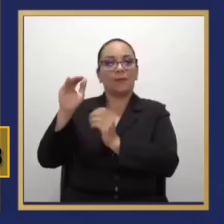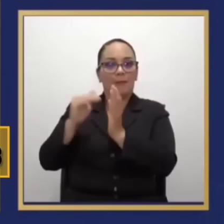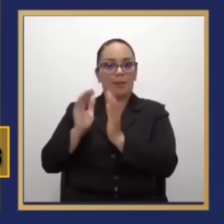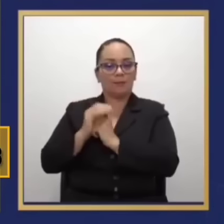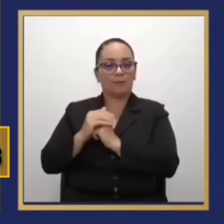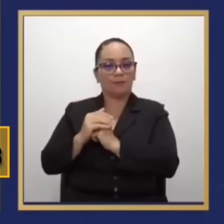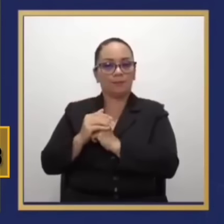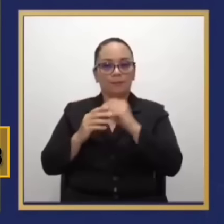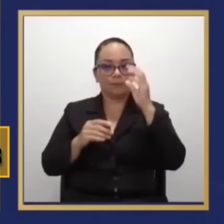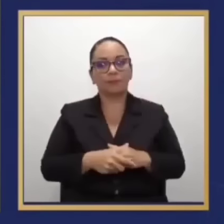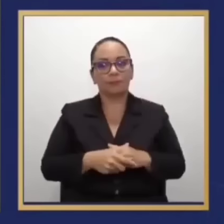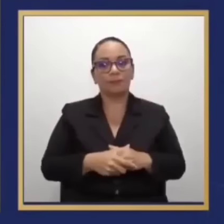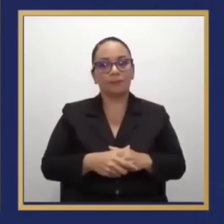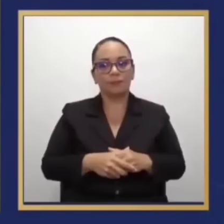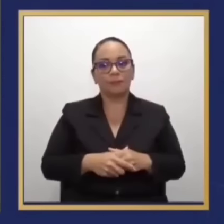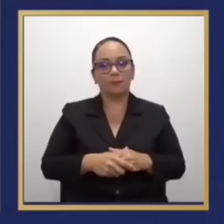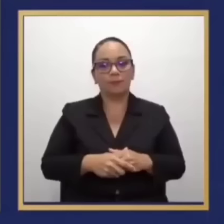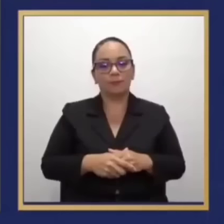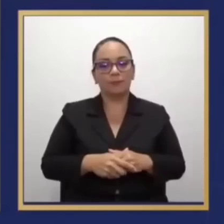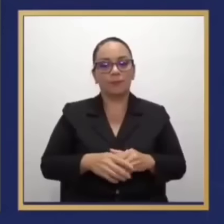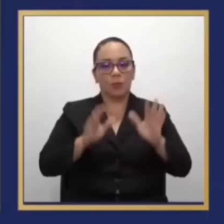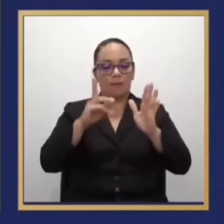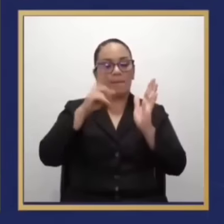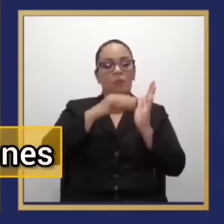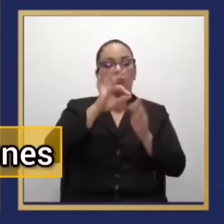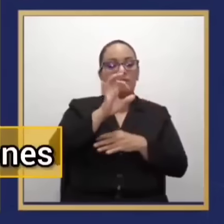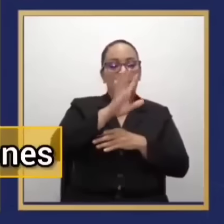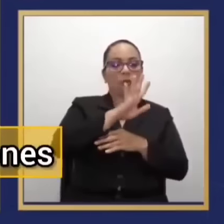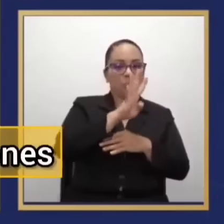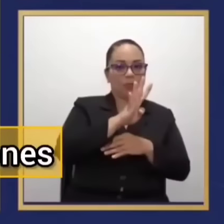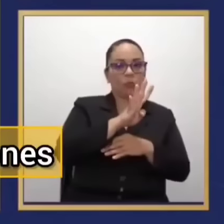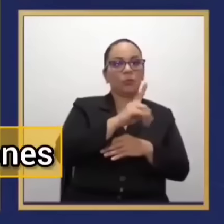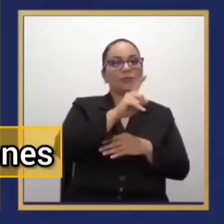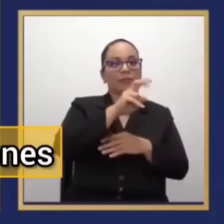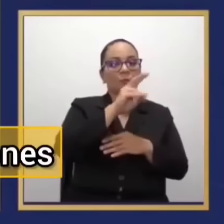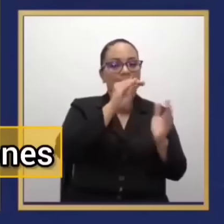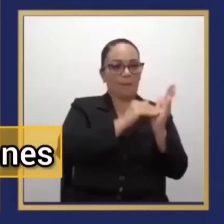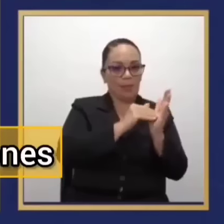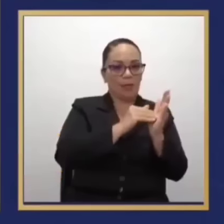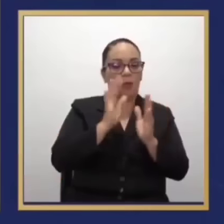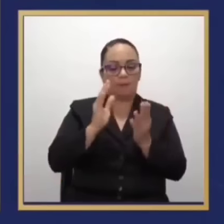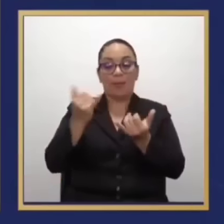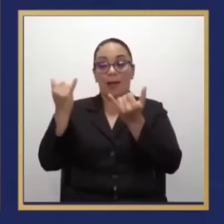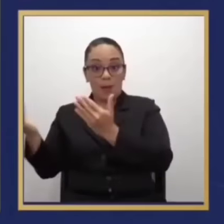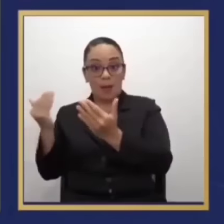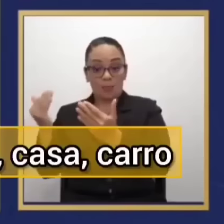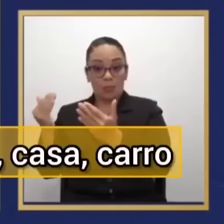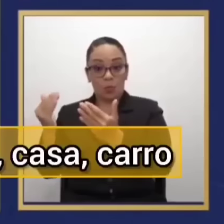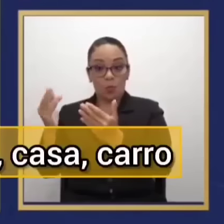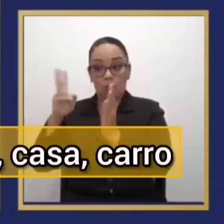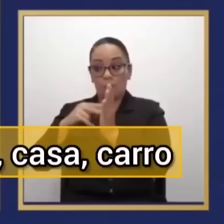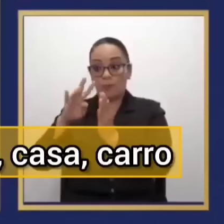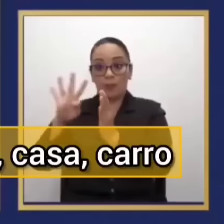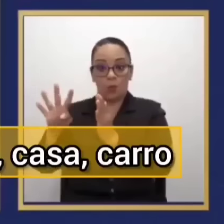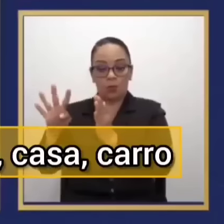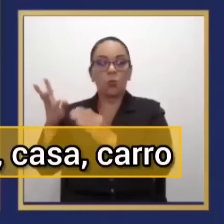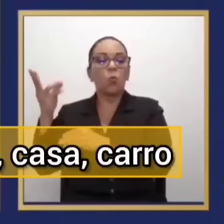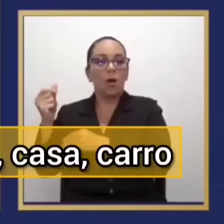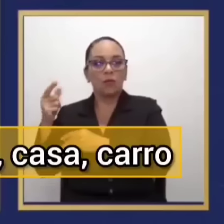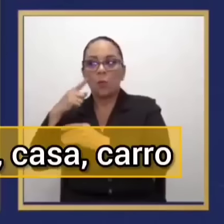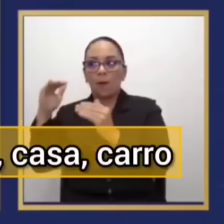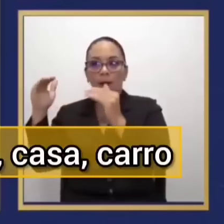78 millones de pesos. Sí, sí, en el 54 lo que usted compraba con 120 mil colones, hoy para comprar esa